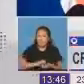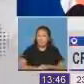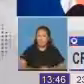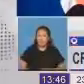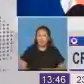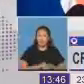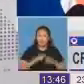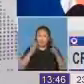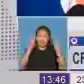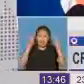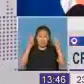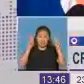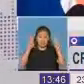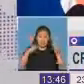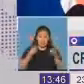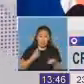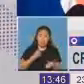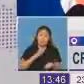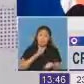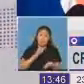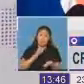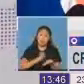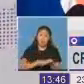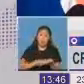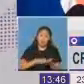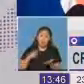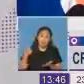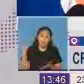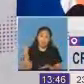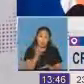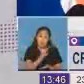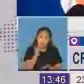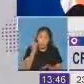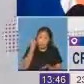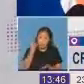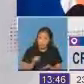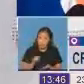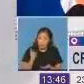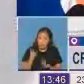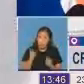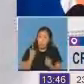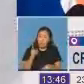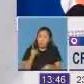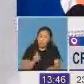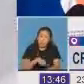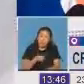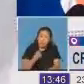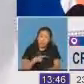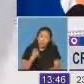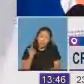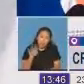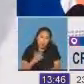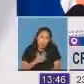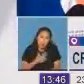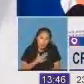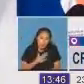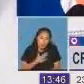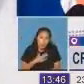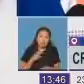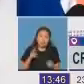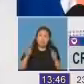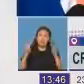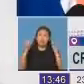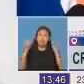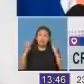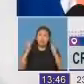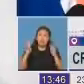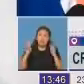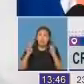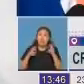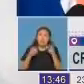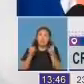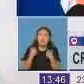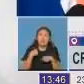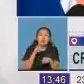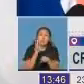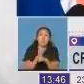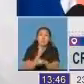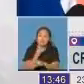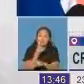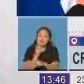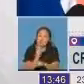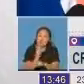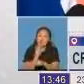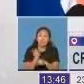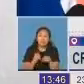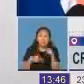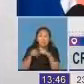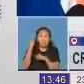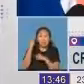de las tarifas, una de las cosas que nosotros tenemos que empezar a acostumbrarnos, que es el tema del uso eficiente de la energía. Tenemos que